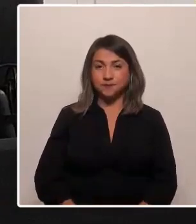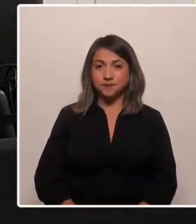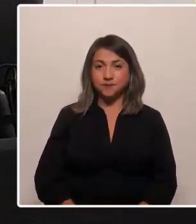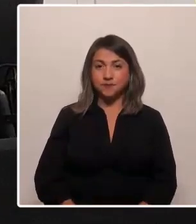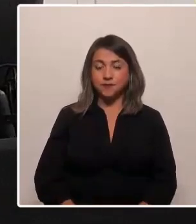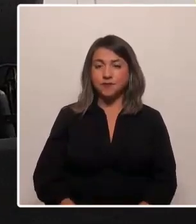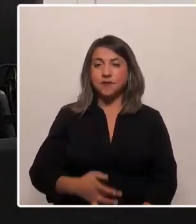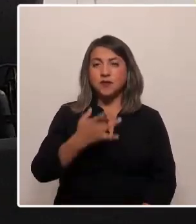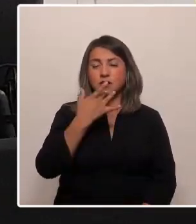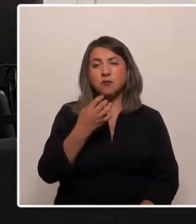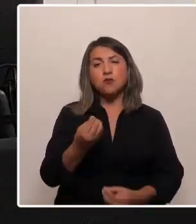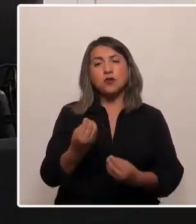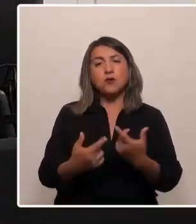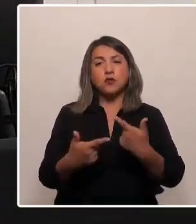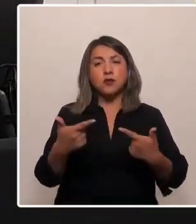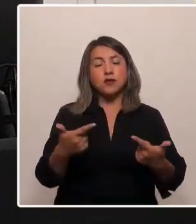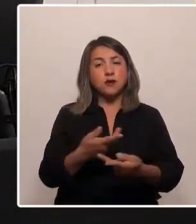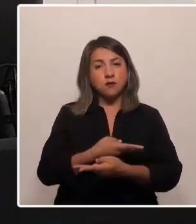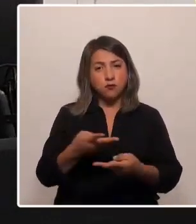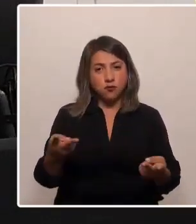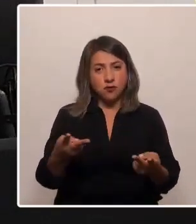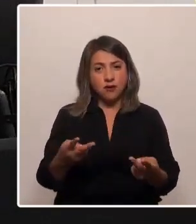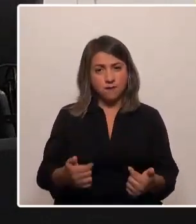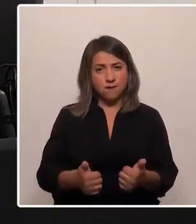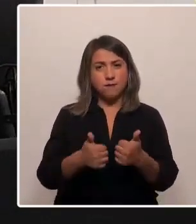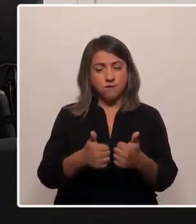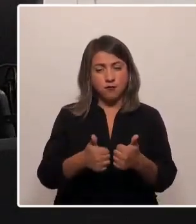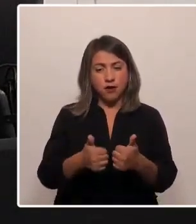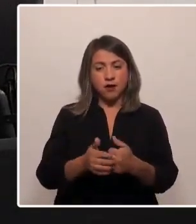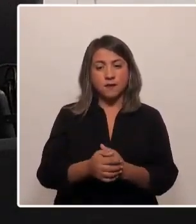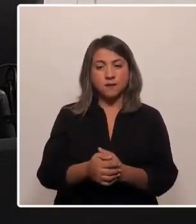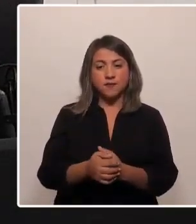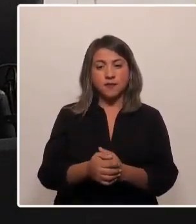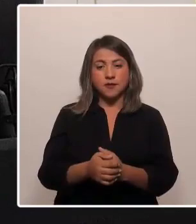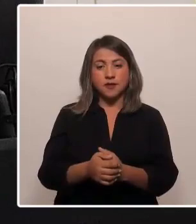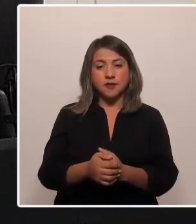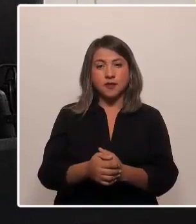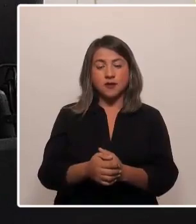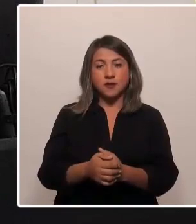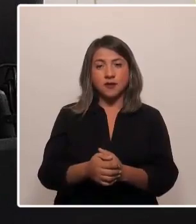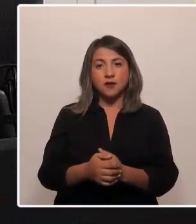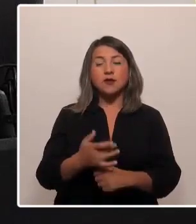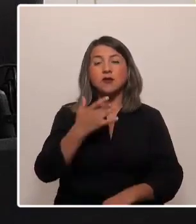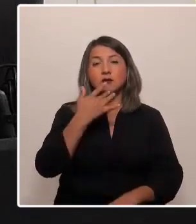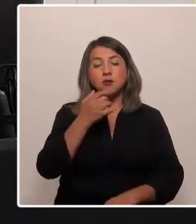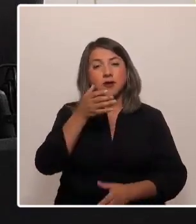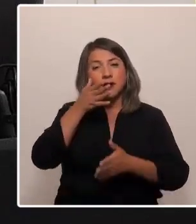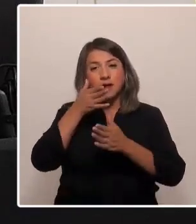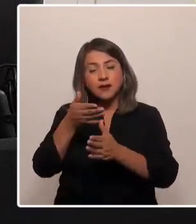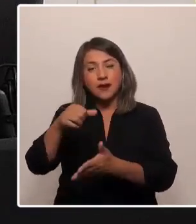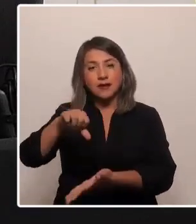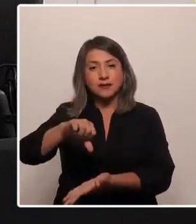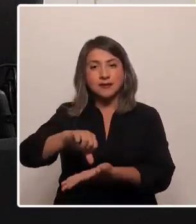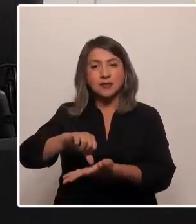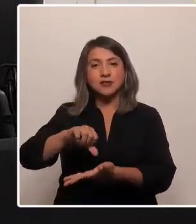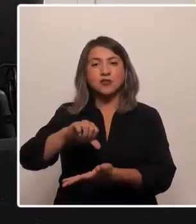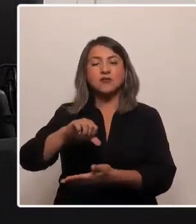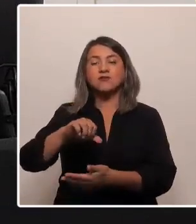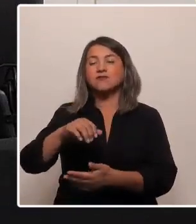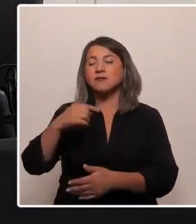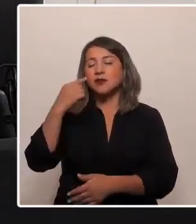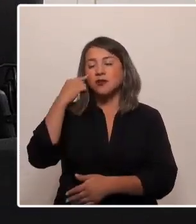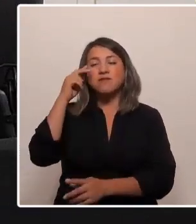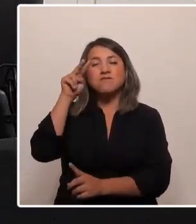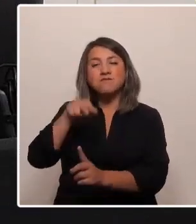qué es una política pública tan buena? Porque está en el centro el paciente. Es